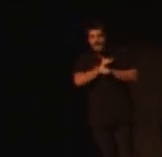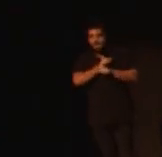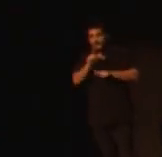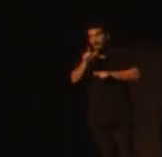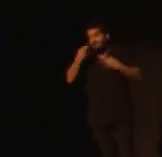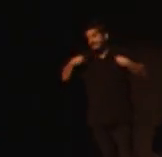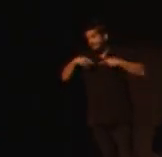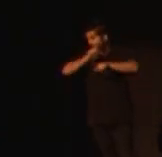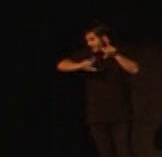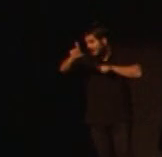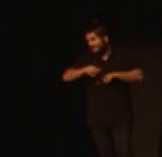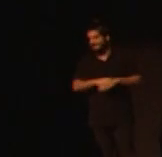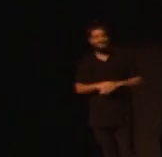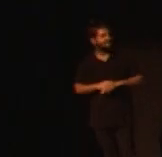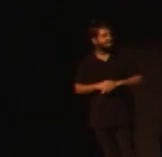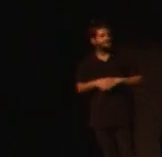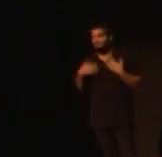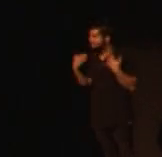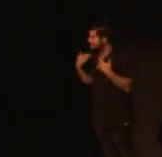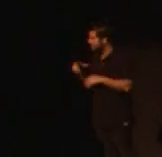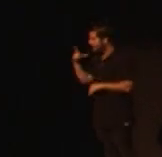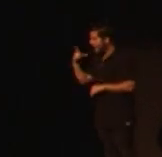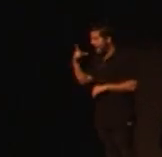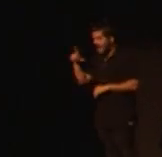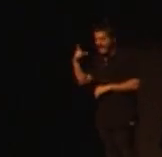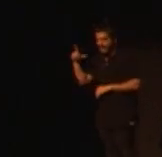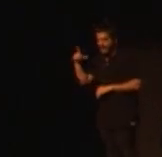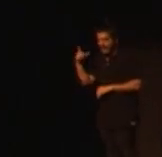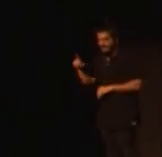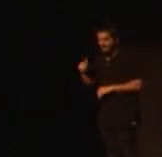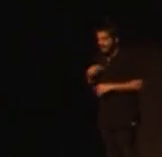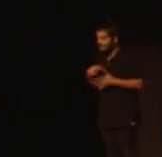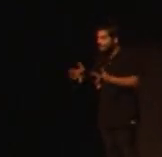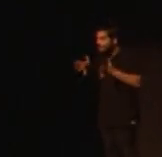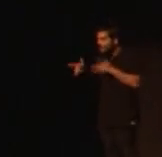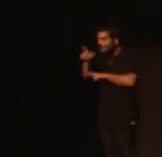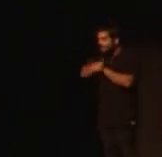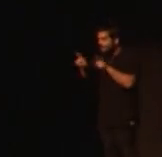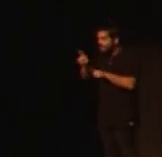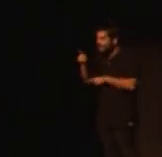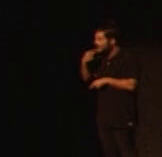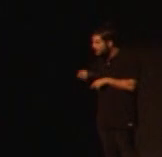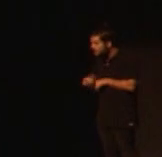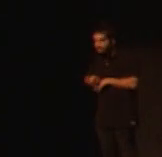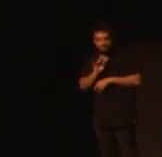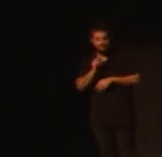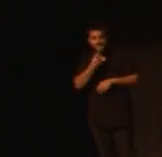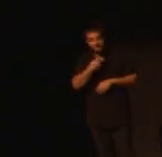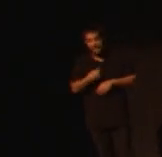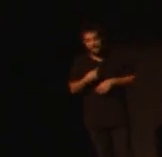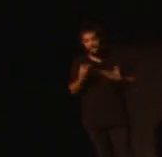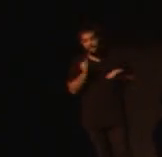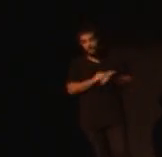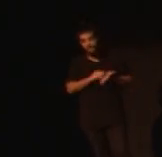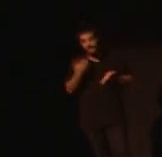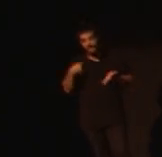gracias. Ay, Laura, yo no sé si te he dicho que a mí me encanta viajar. Pues sí, Pati, unas cuantas veces, sin ir más lejos,